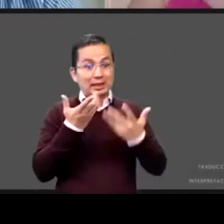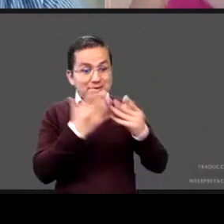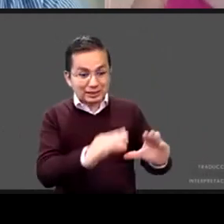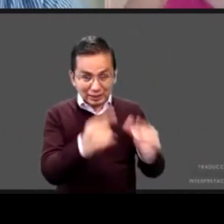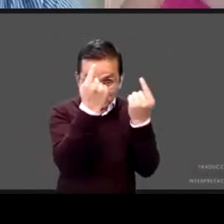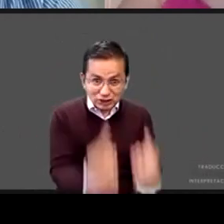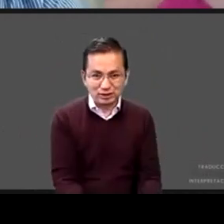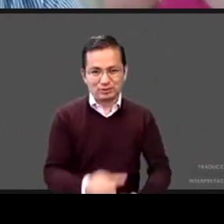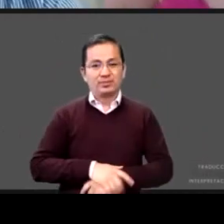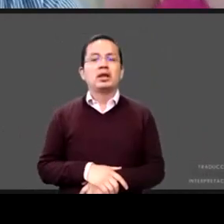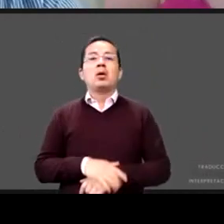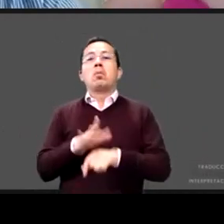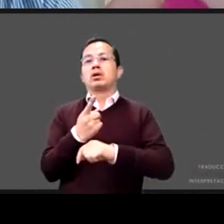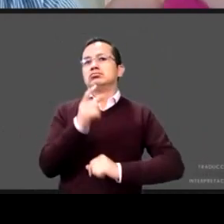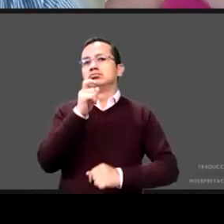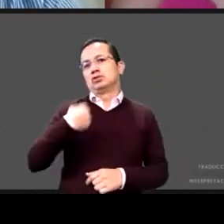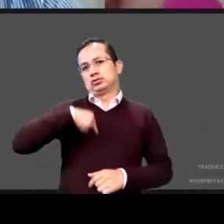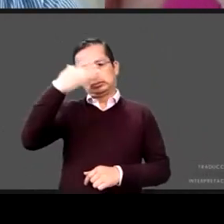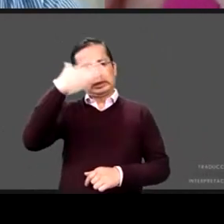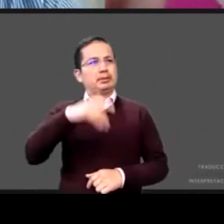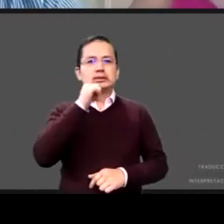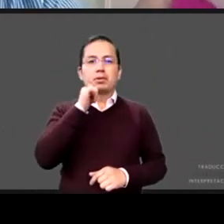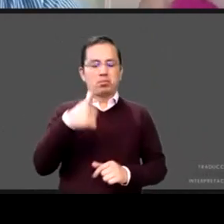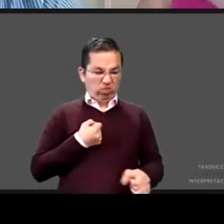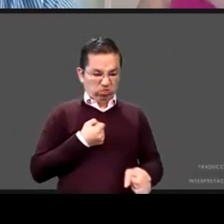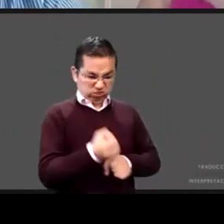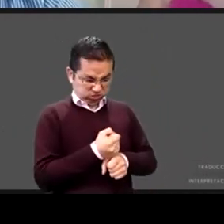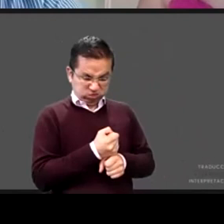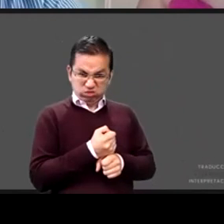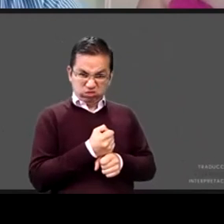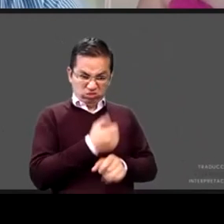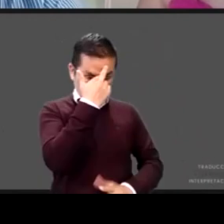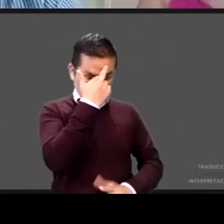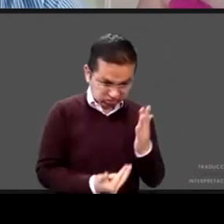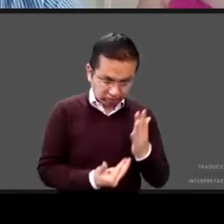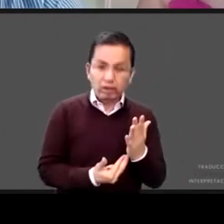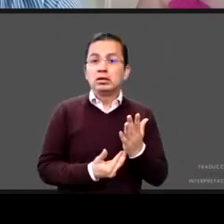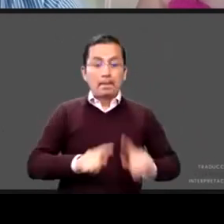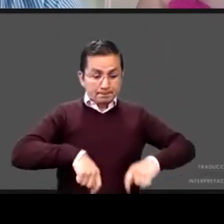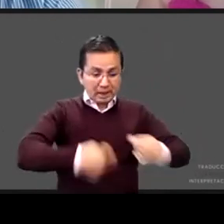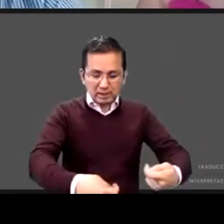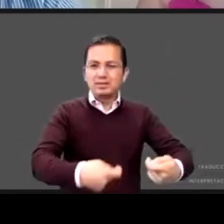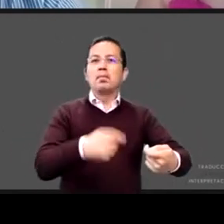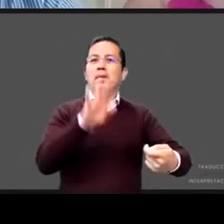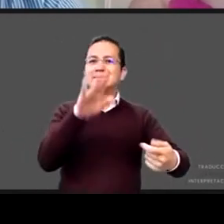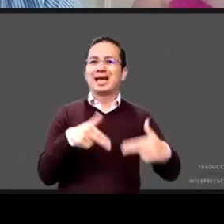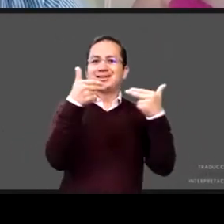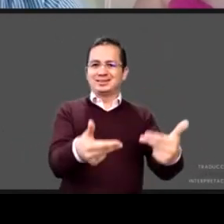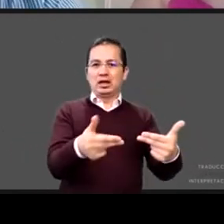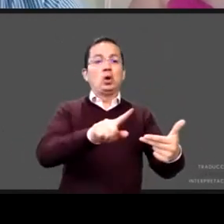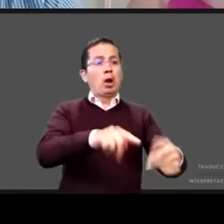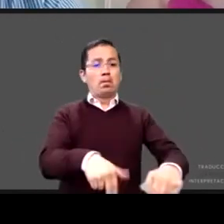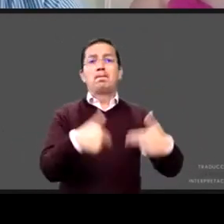que la violencia se repite generacionalmente y siempre tenemos el poder de parar esa violencia en nuestras generaciones. A lo